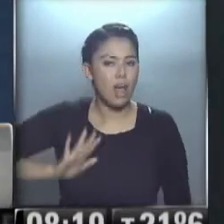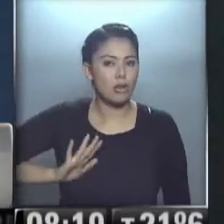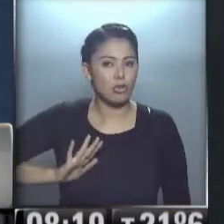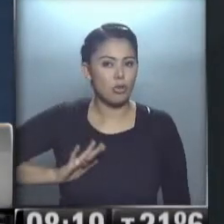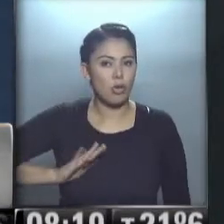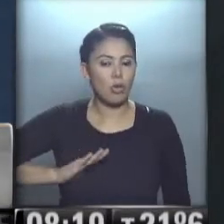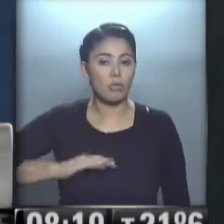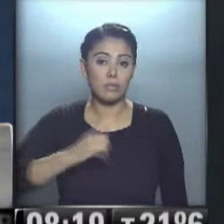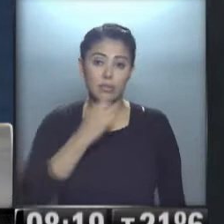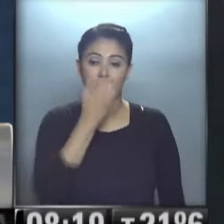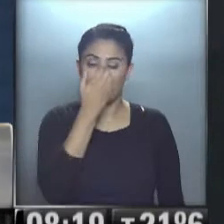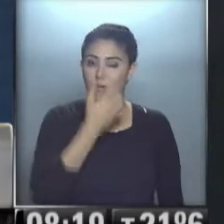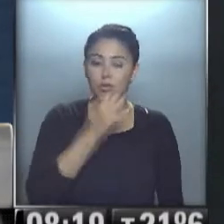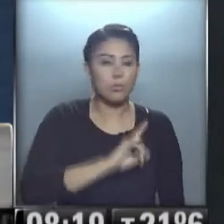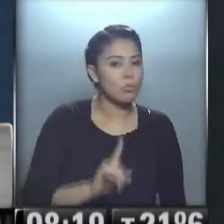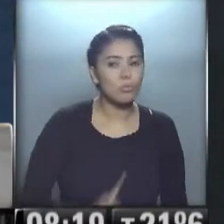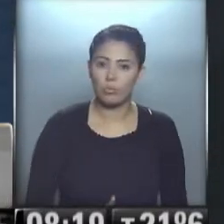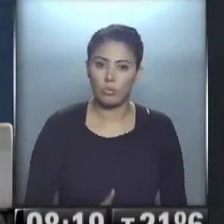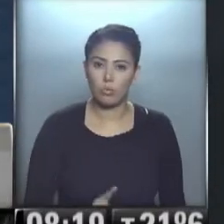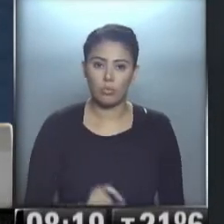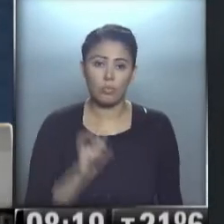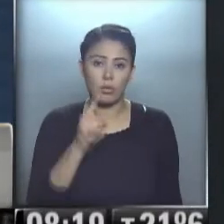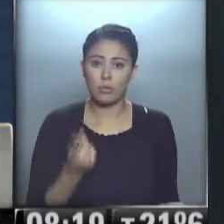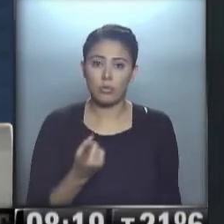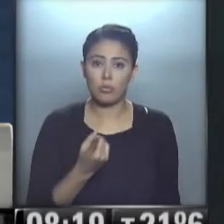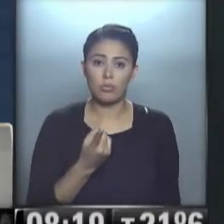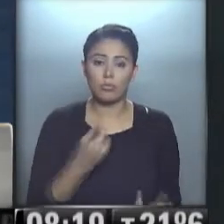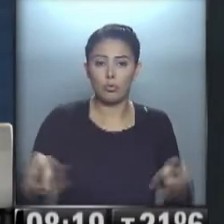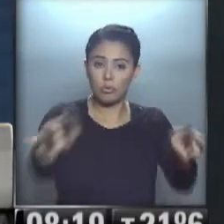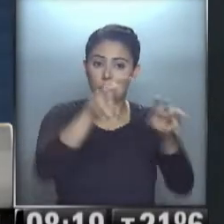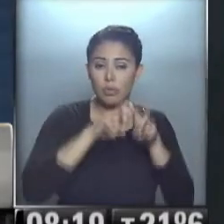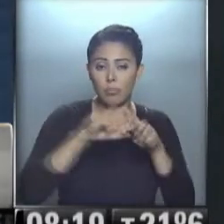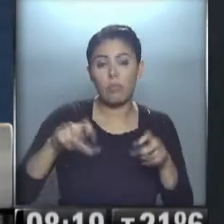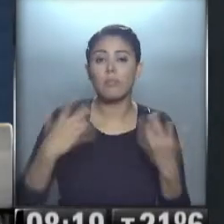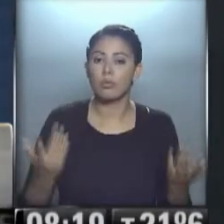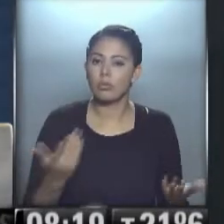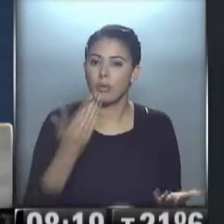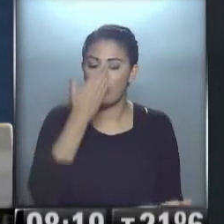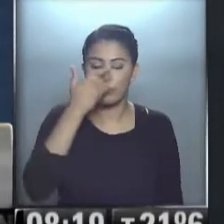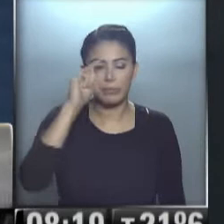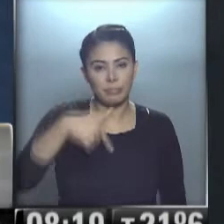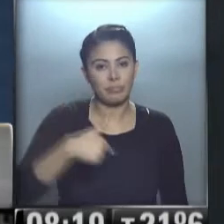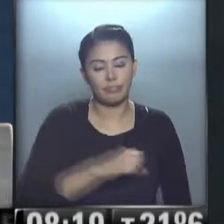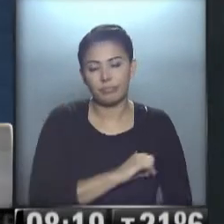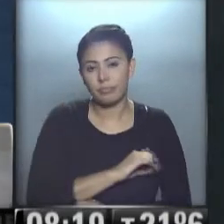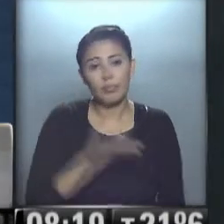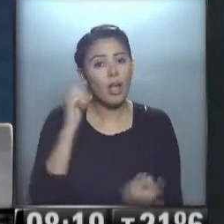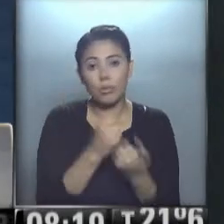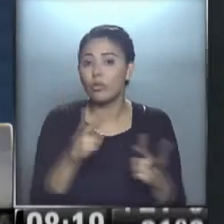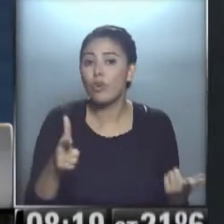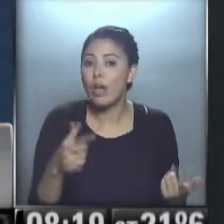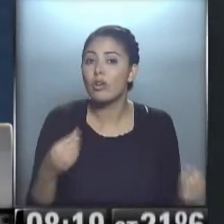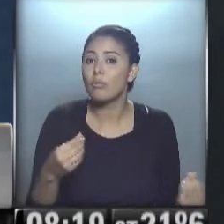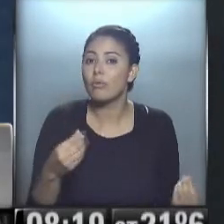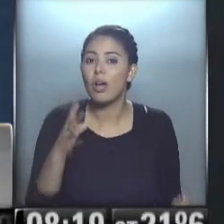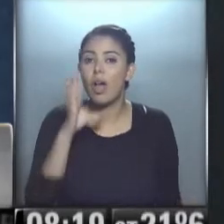la capacidad de cumplimiento efectivo de sus ingresos. Y en consecuencia sería verdaderamente no un acuerdo, sino un